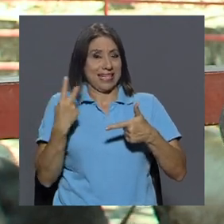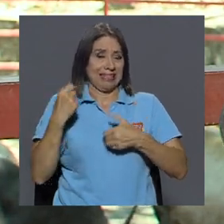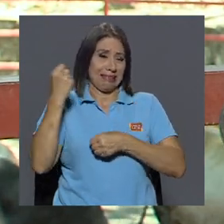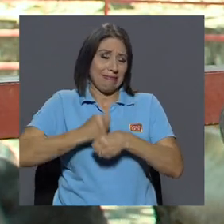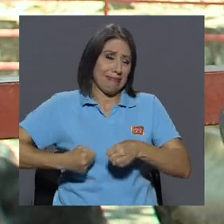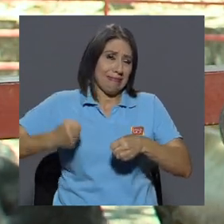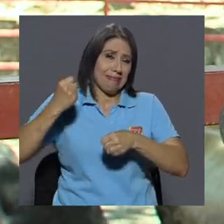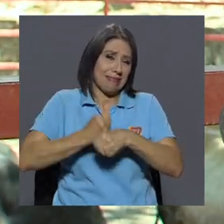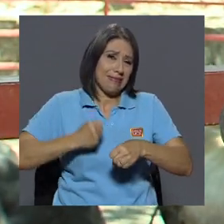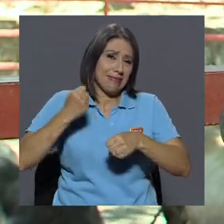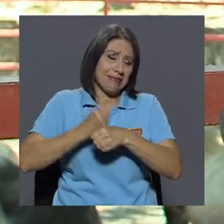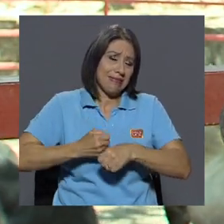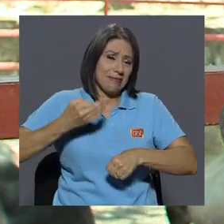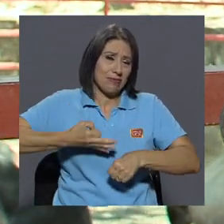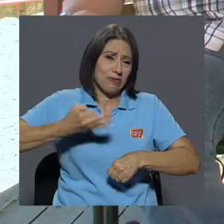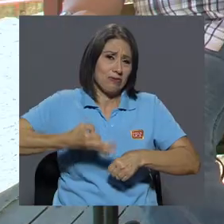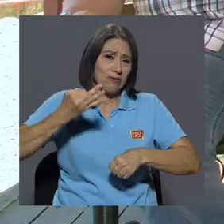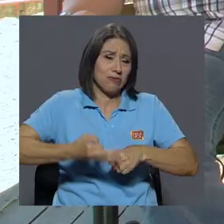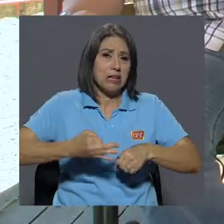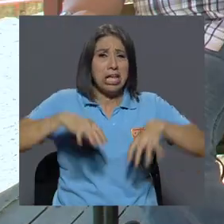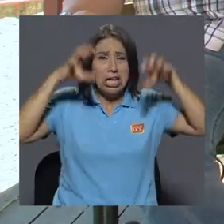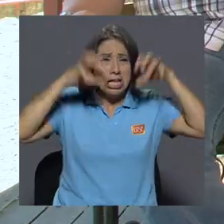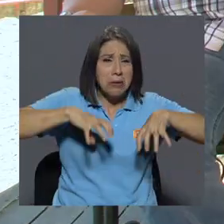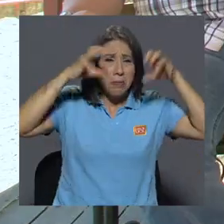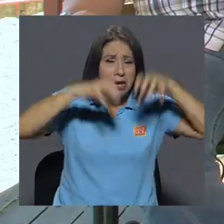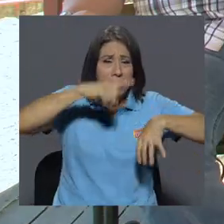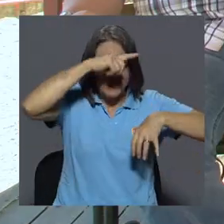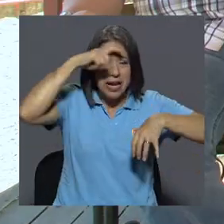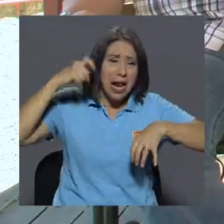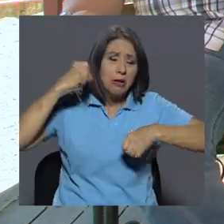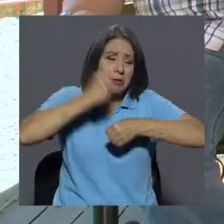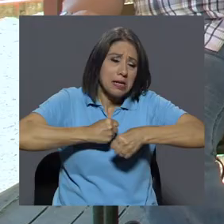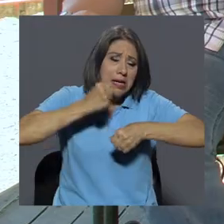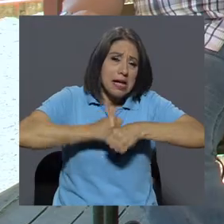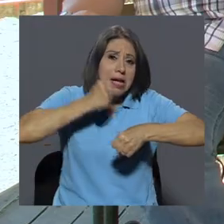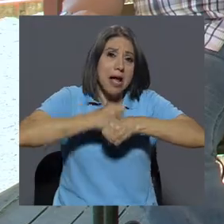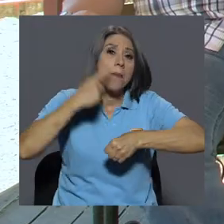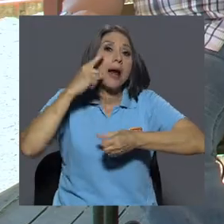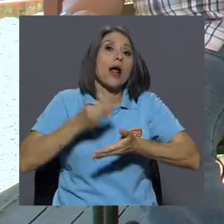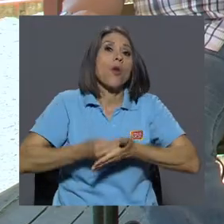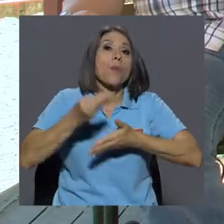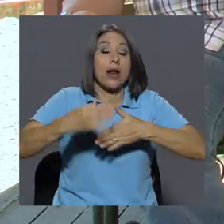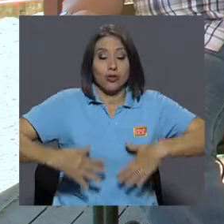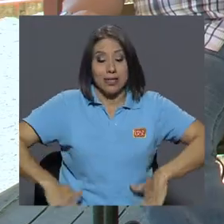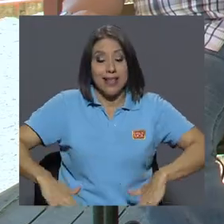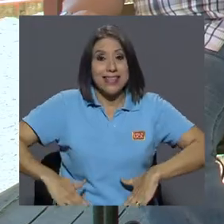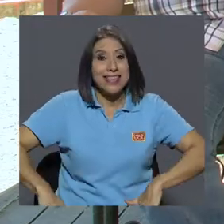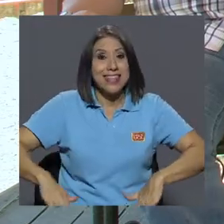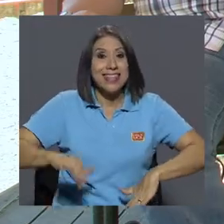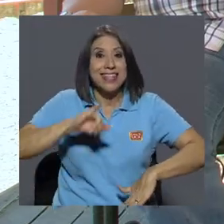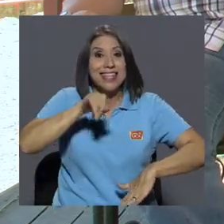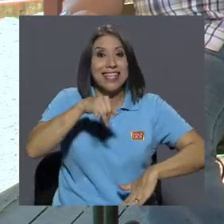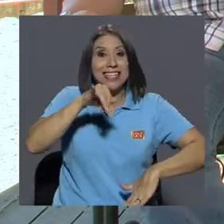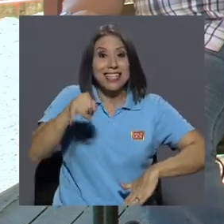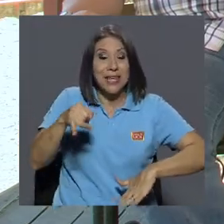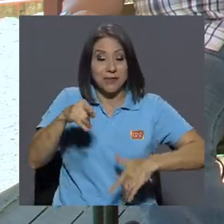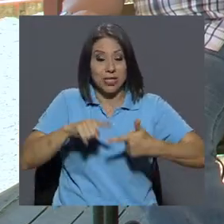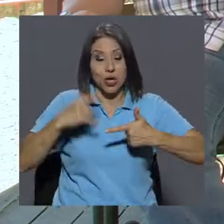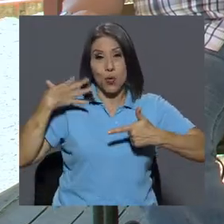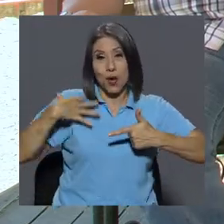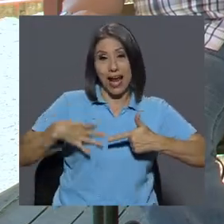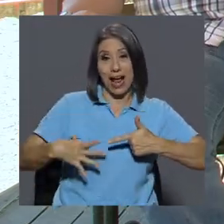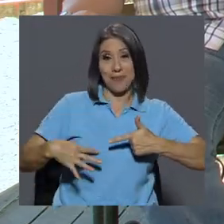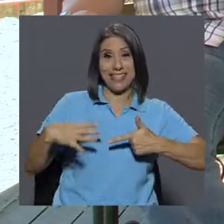para comprarnos un jersey yen y una camisa de yerbilla para estrenar en la fiesta del Santo